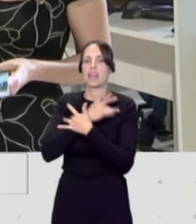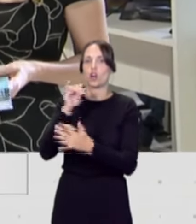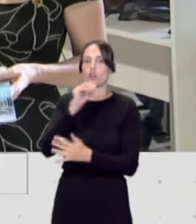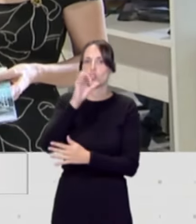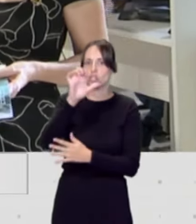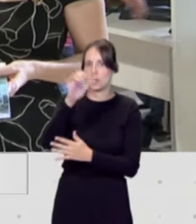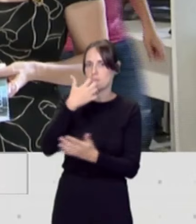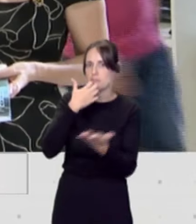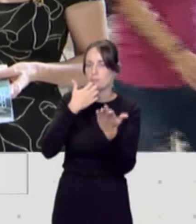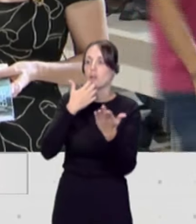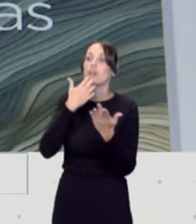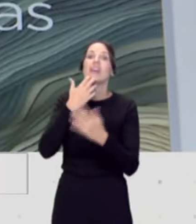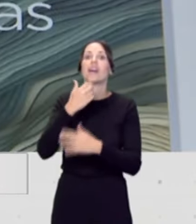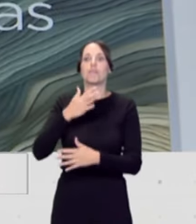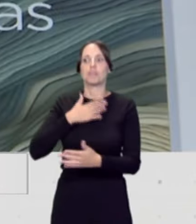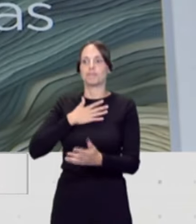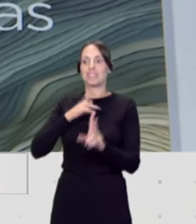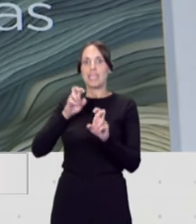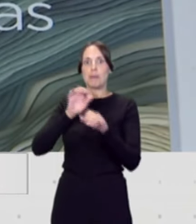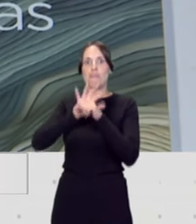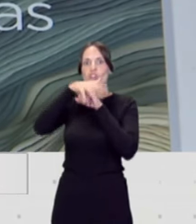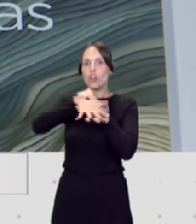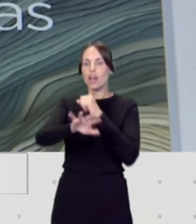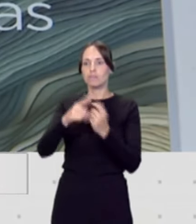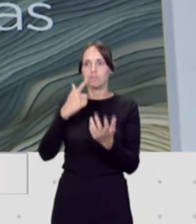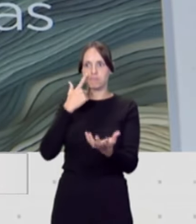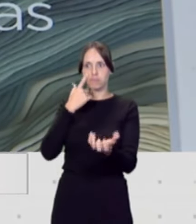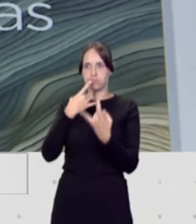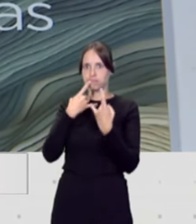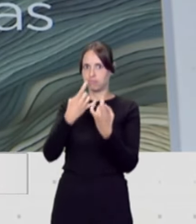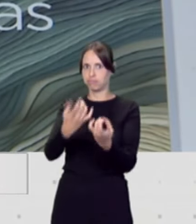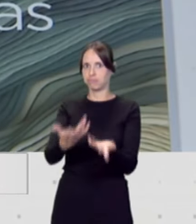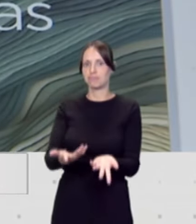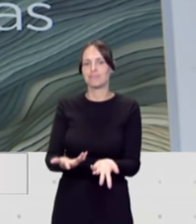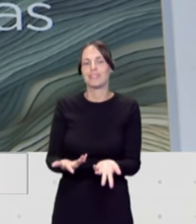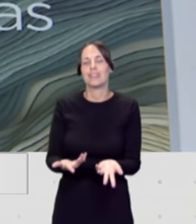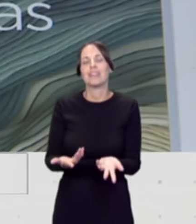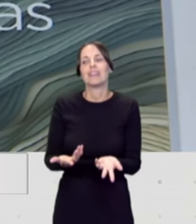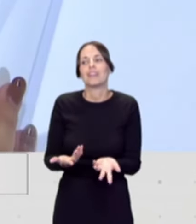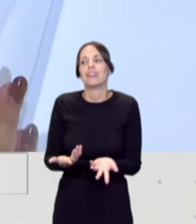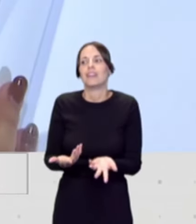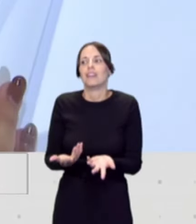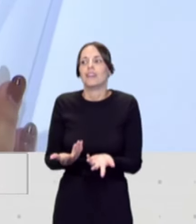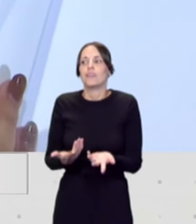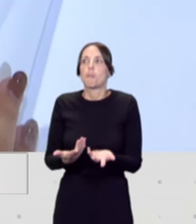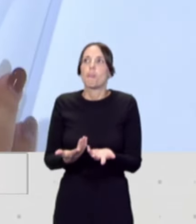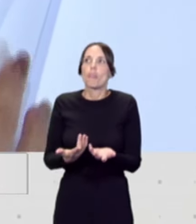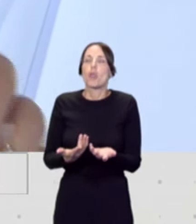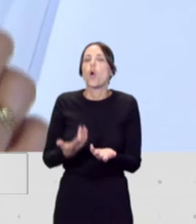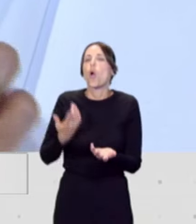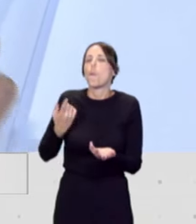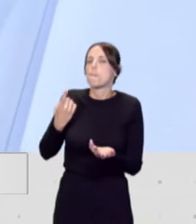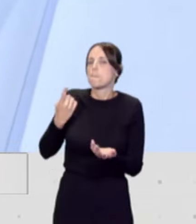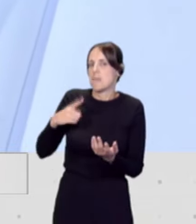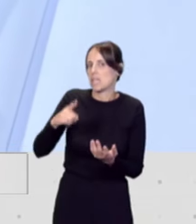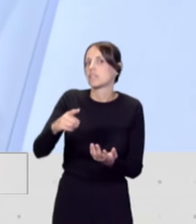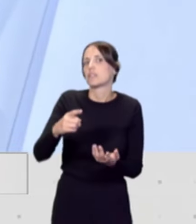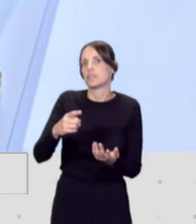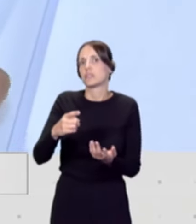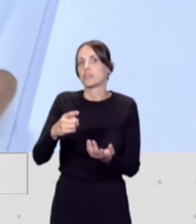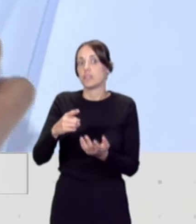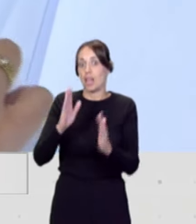atención todo el tema del volcán, y la verdad es que bueno, fueron unos meses de mucho sufrimiento, yo